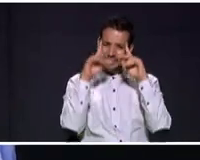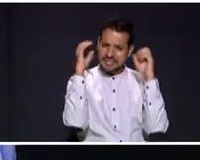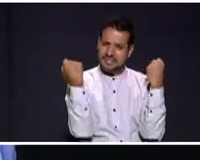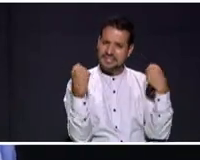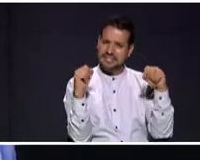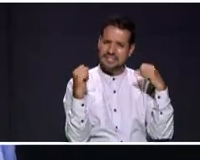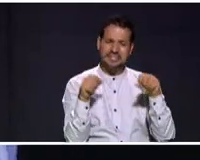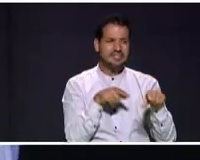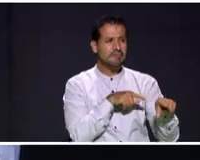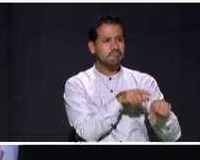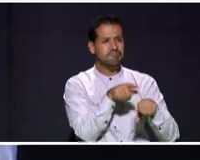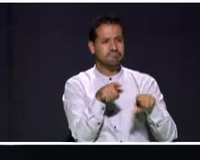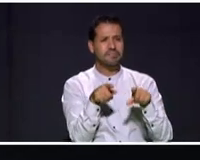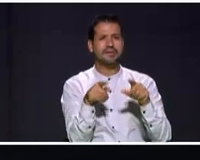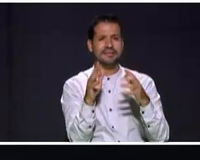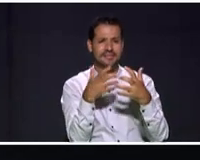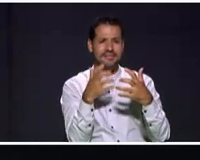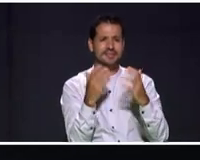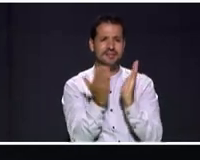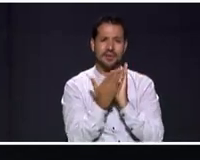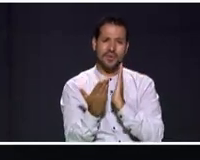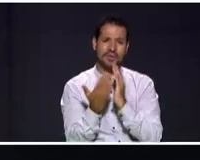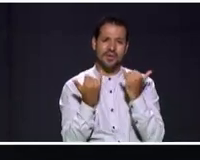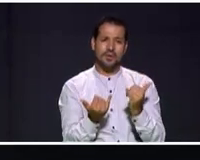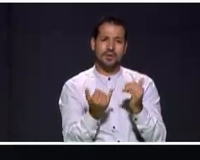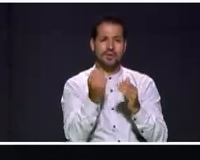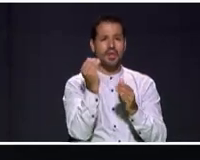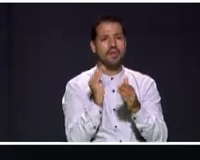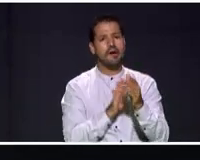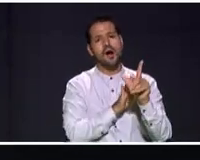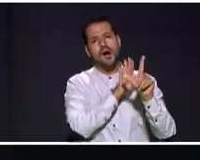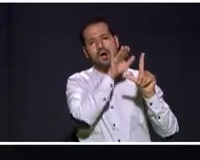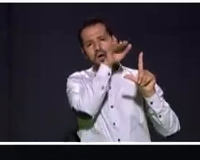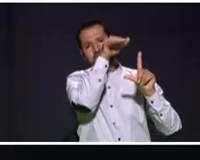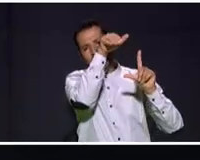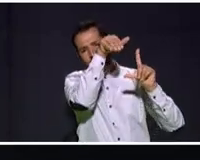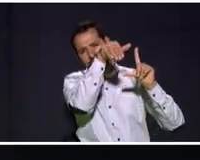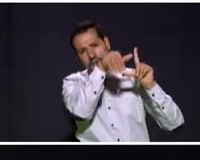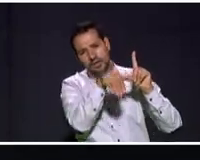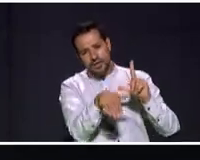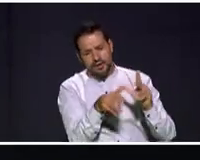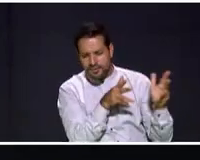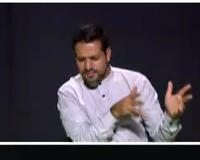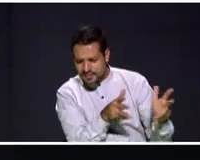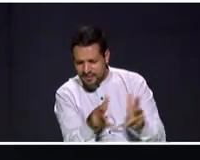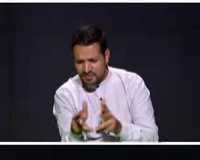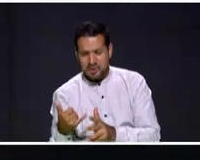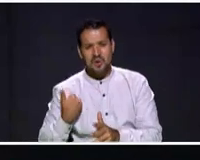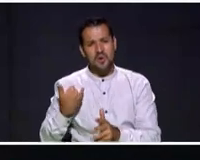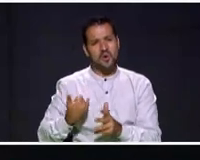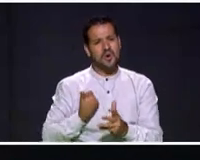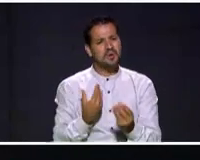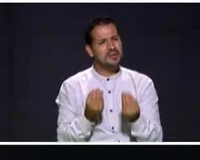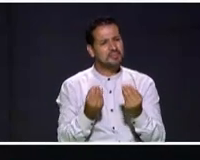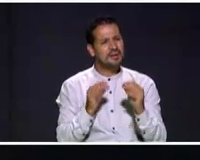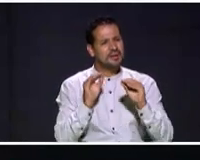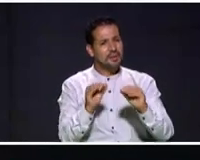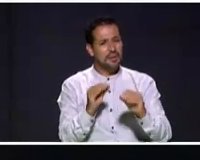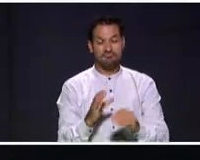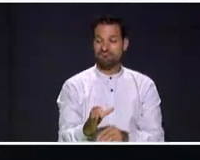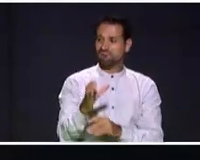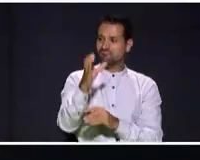sistema educativo tradicional ha colapsado nosotros estamos educando a nuestros jóvenes para ser desempleados muy preparados